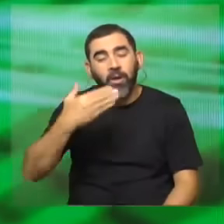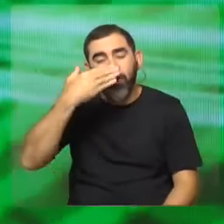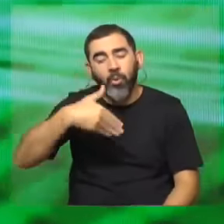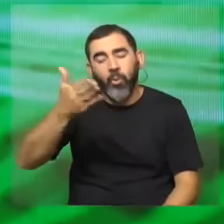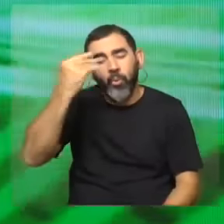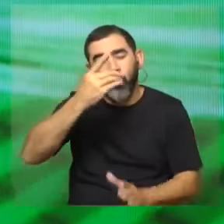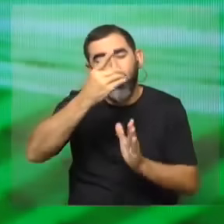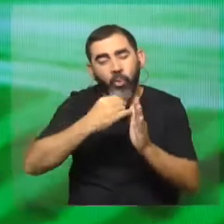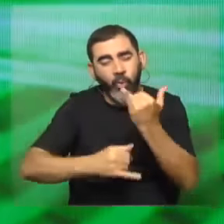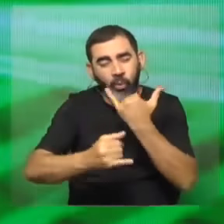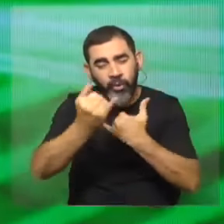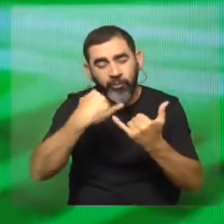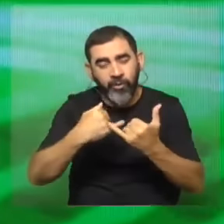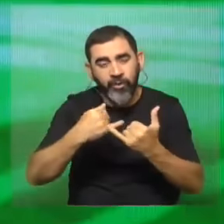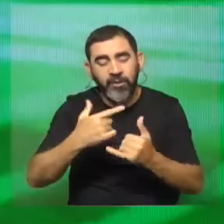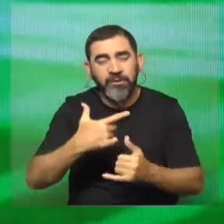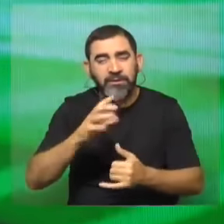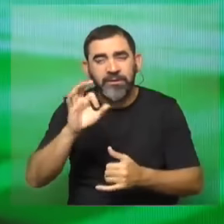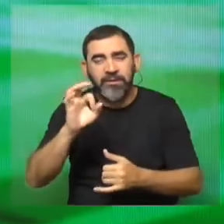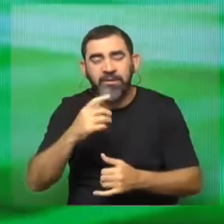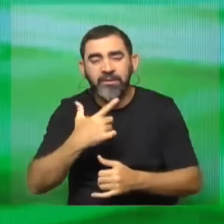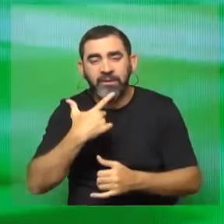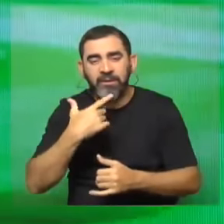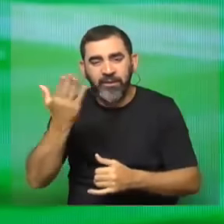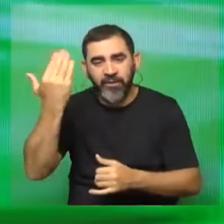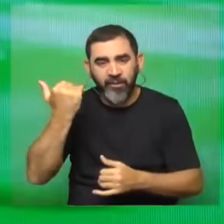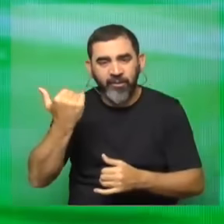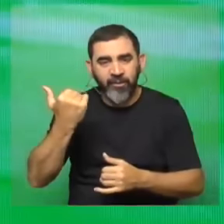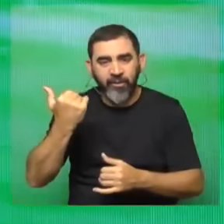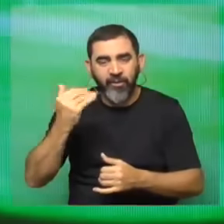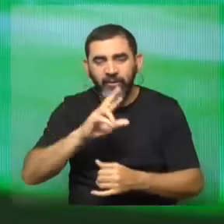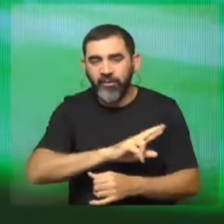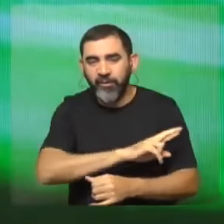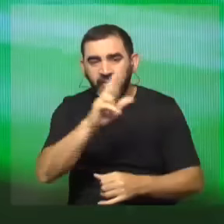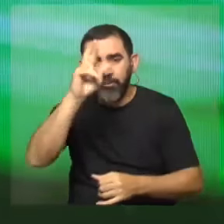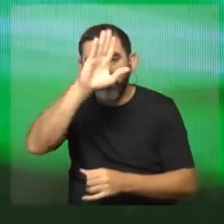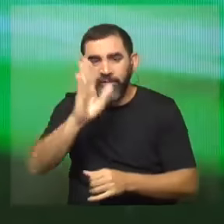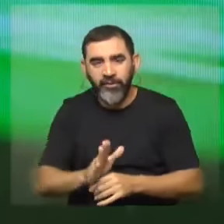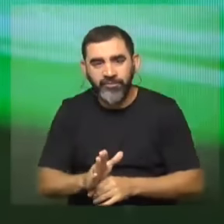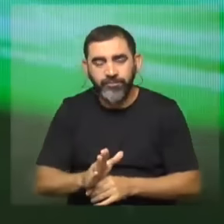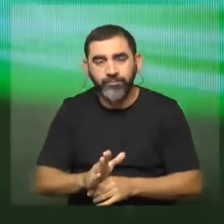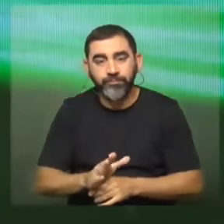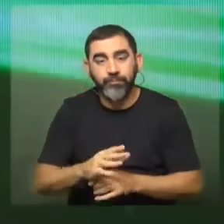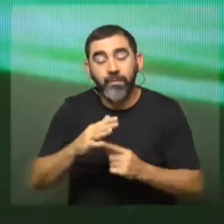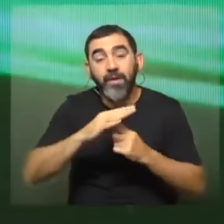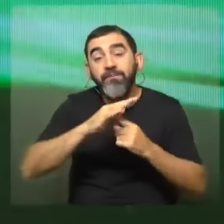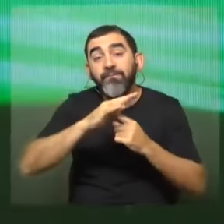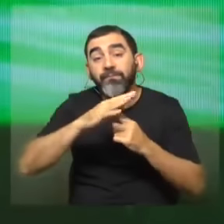manejamos el cierre a septiembre eh Nos daba récord de brasileños en